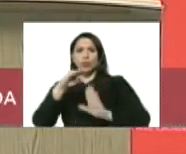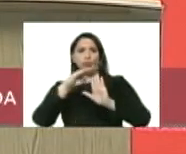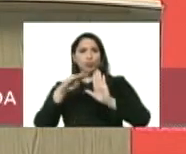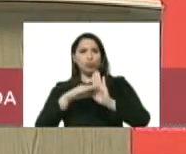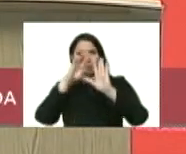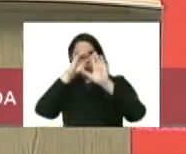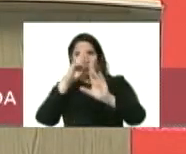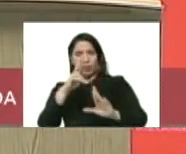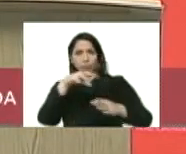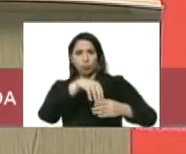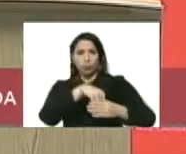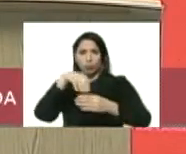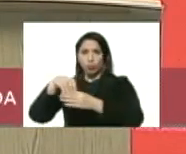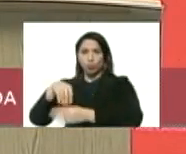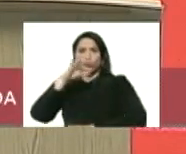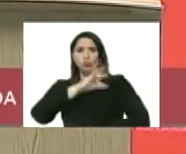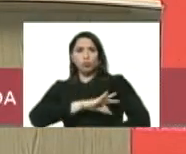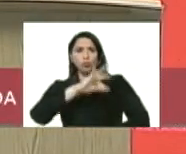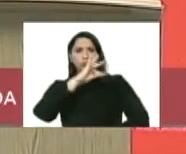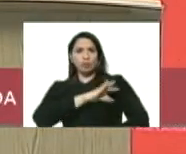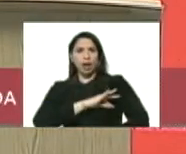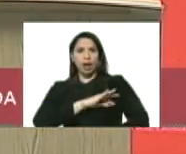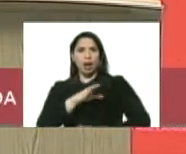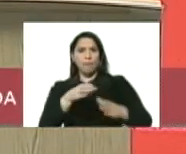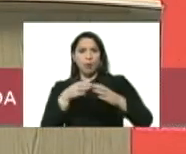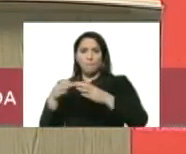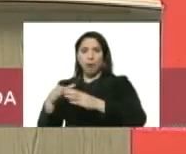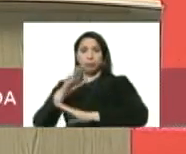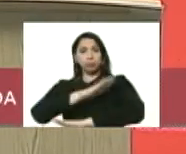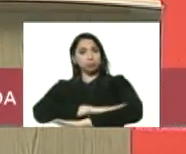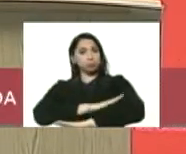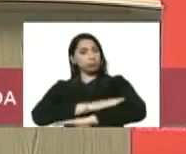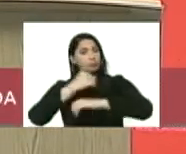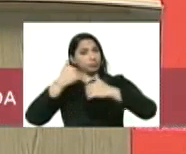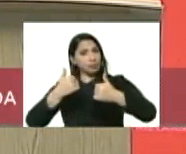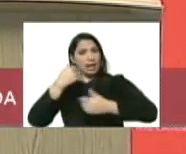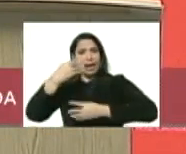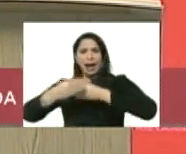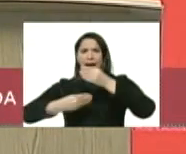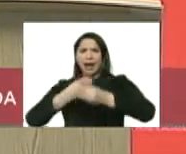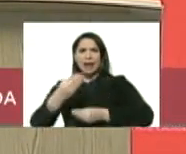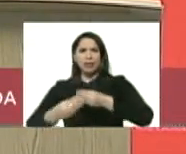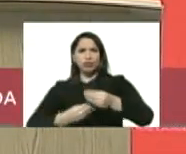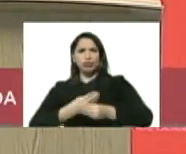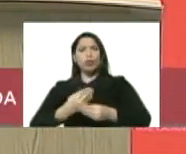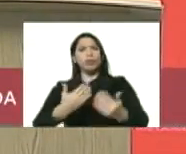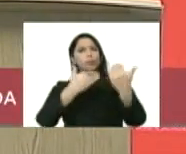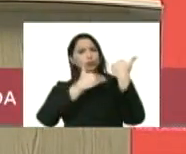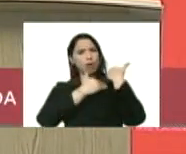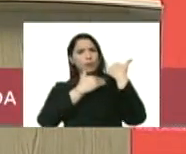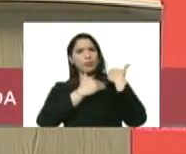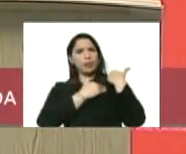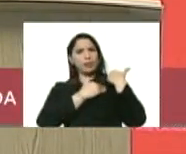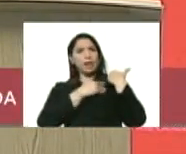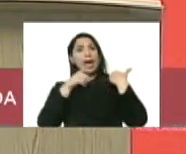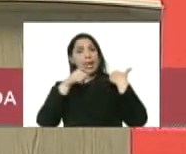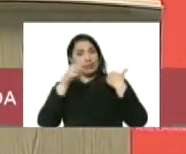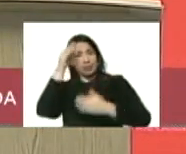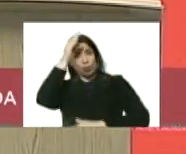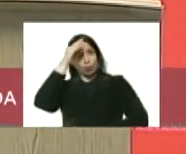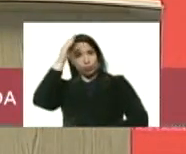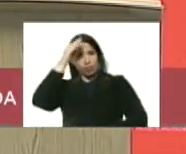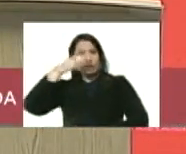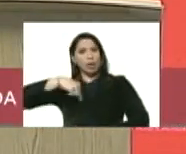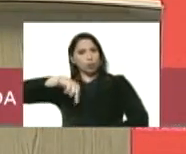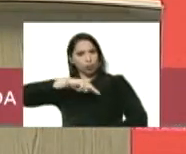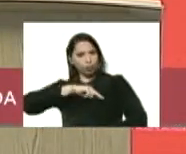la cuarentena social, colectiva y disciplinada, lo ha hecho responsablemente. Y a esa conciencia es la